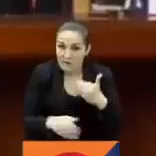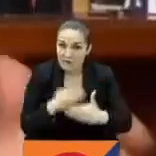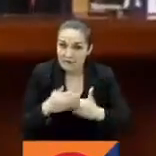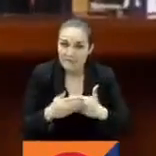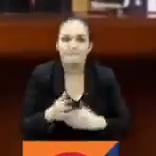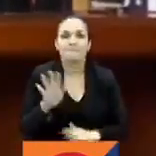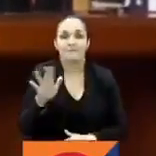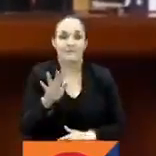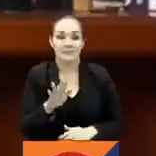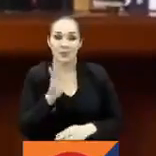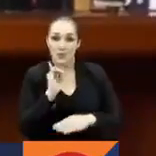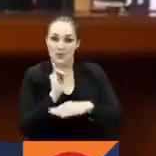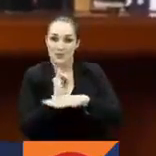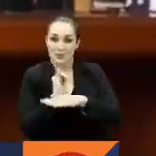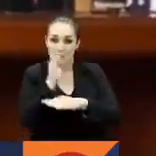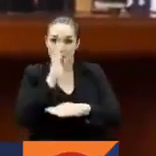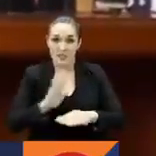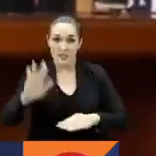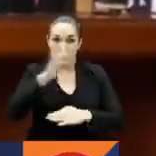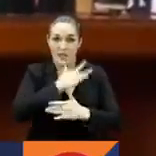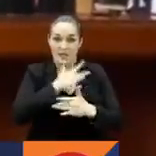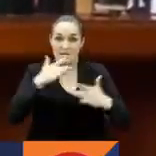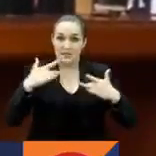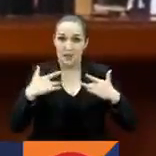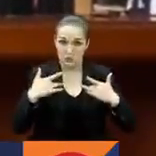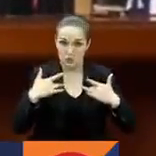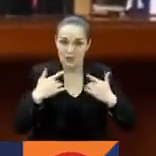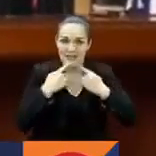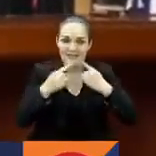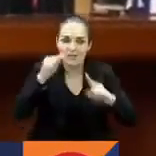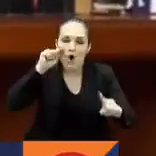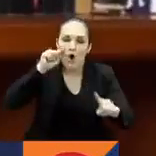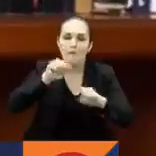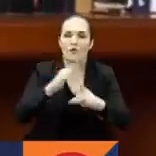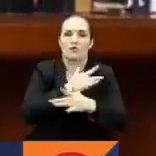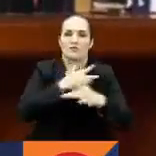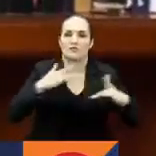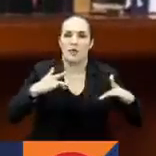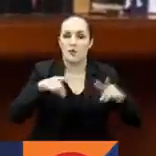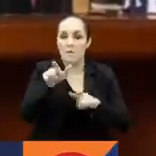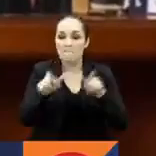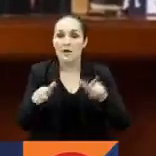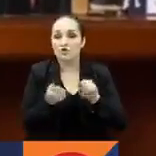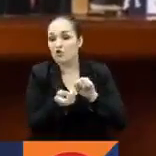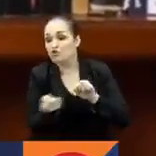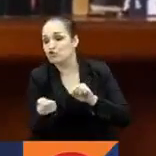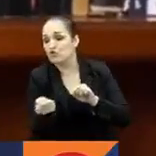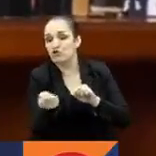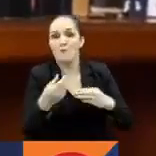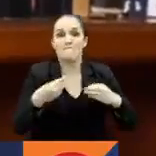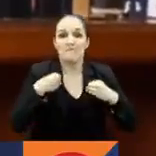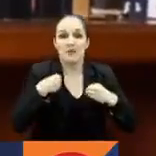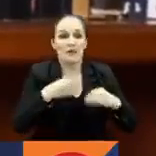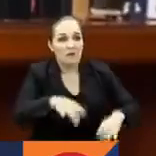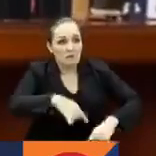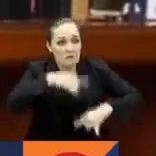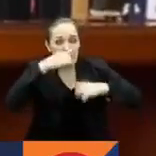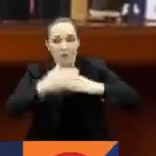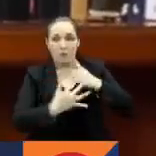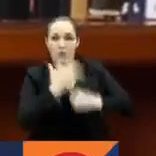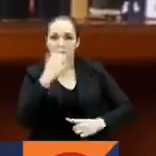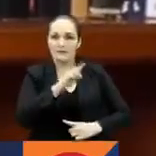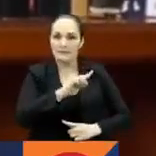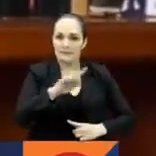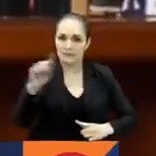nacional de salud ha basado sus decisiones en criterios de salud pública y bioética y al revisar la metodología de aspersión que se ha realizado